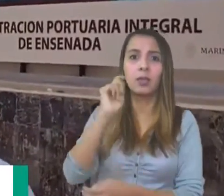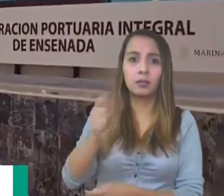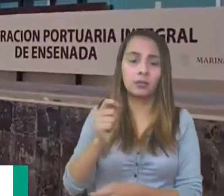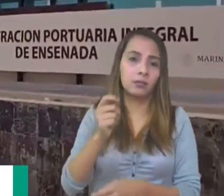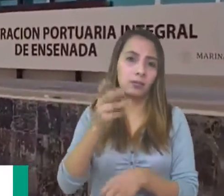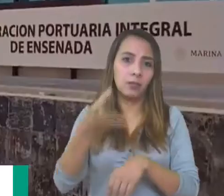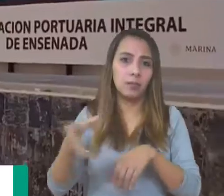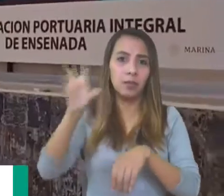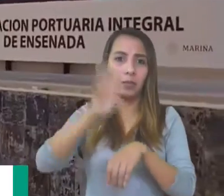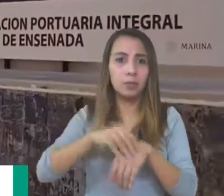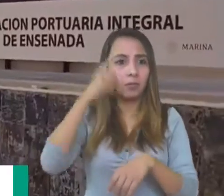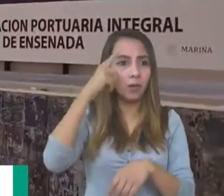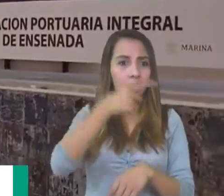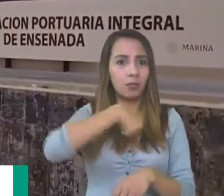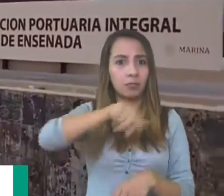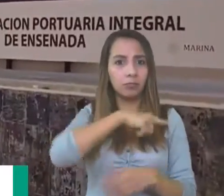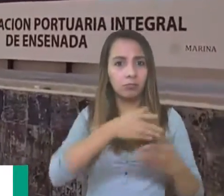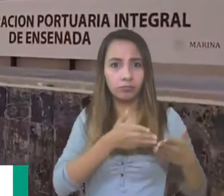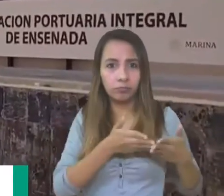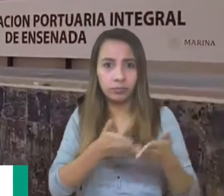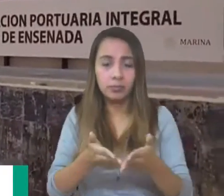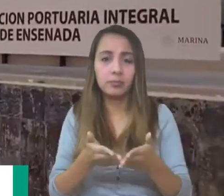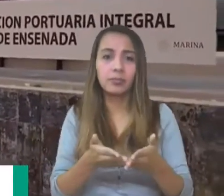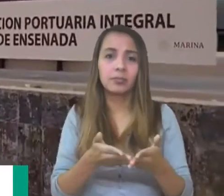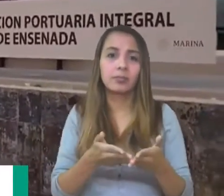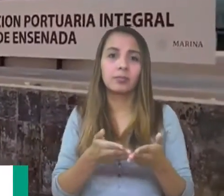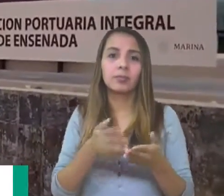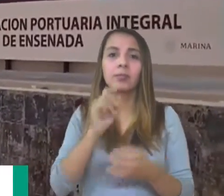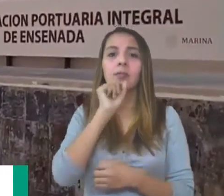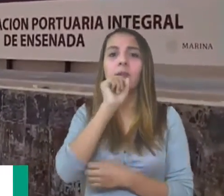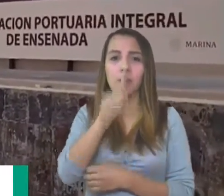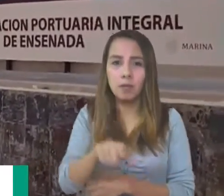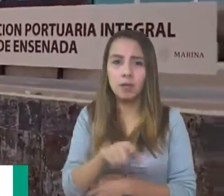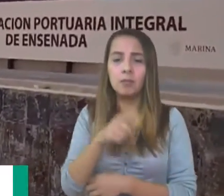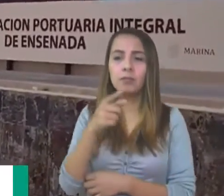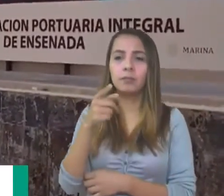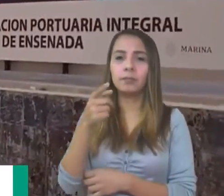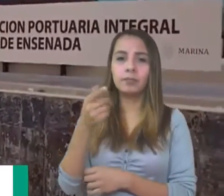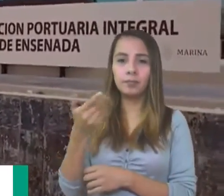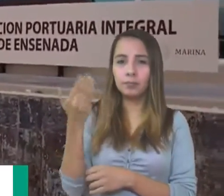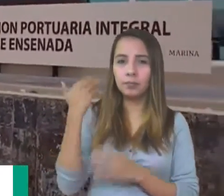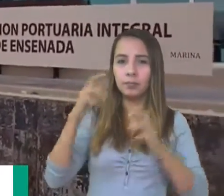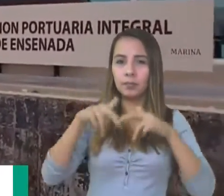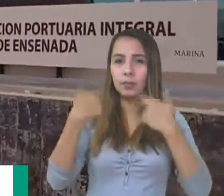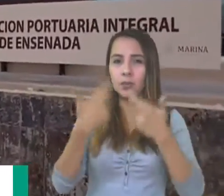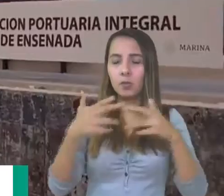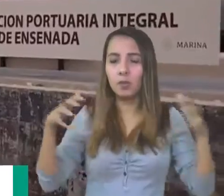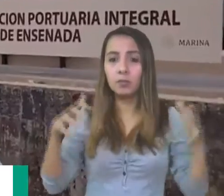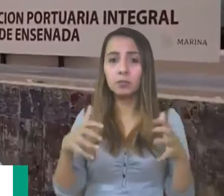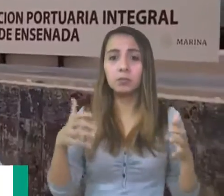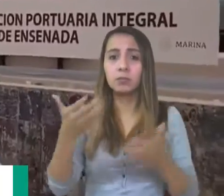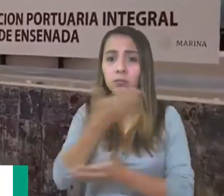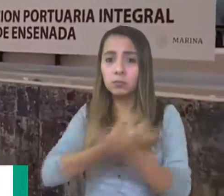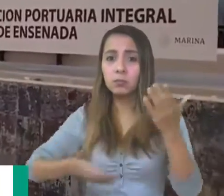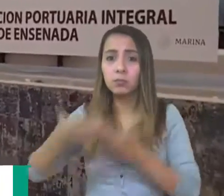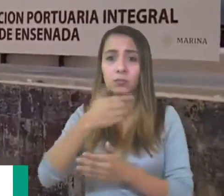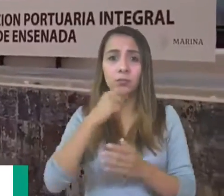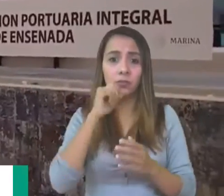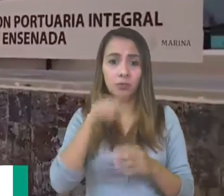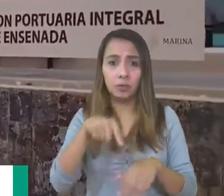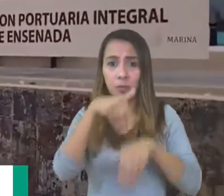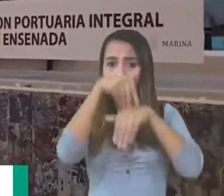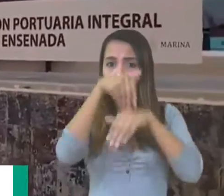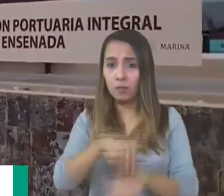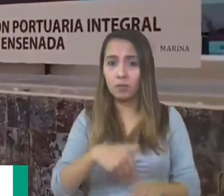muelle también. Así es. De la misma manera también se habló de que si todo va de acuerdo a la ley y conforme a